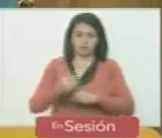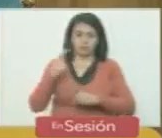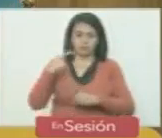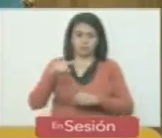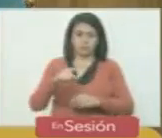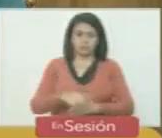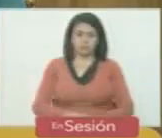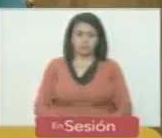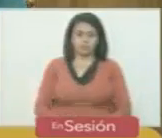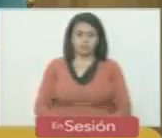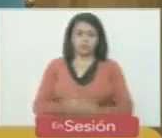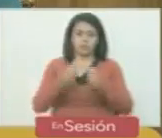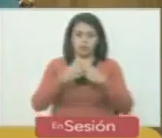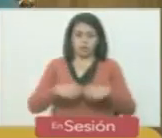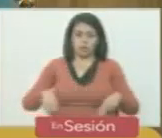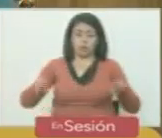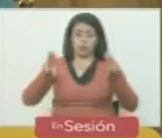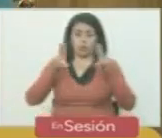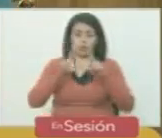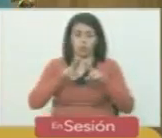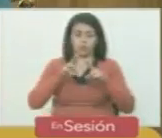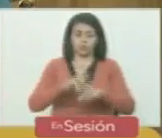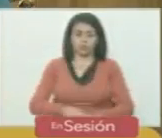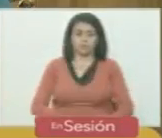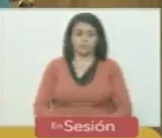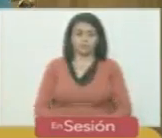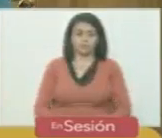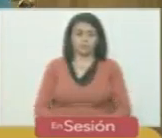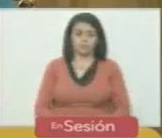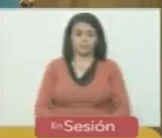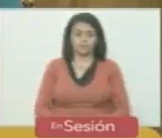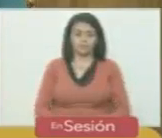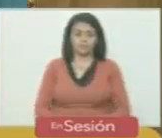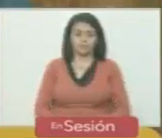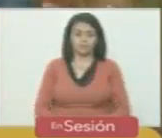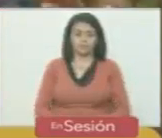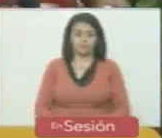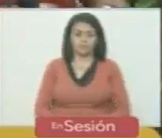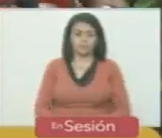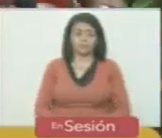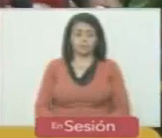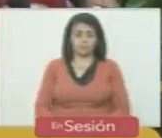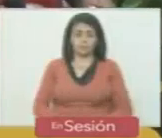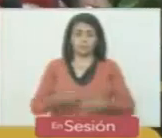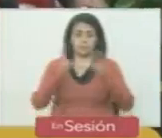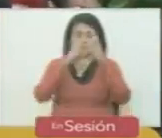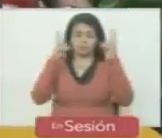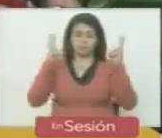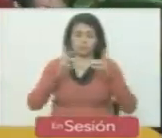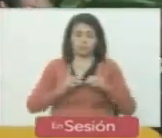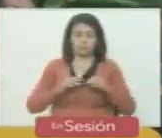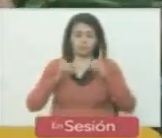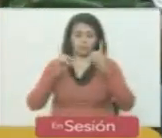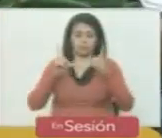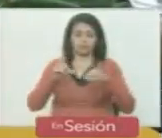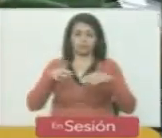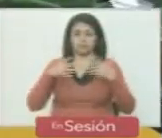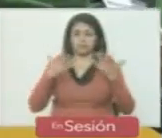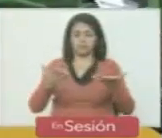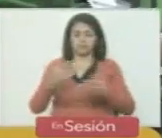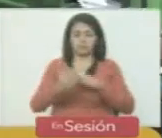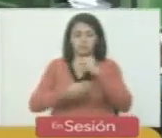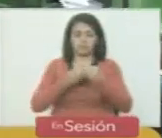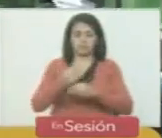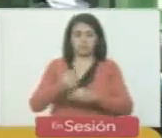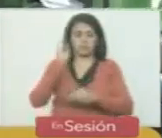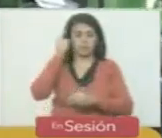la Naciones Unidas con respecto a los temas que se le dedica, o para qué es un